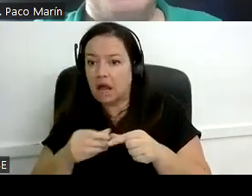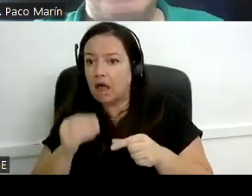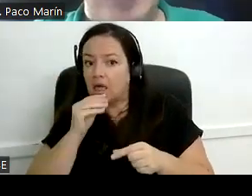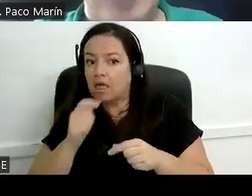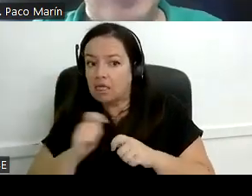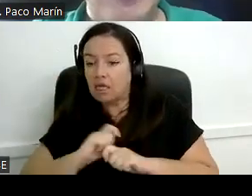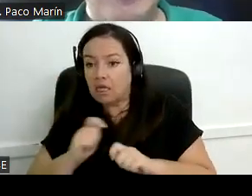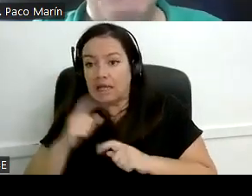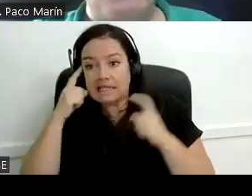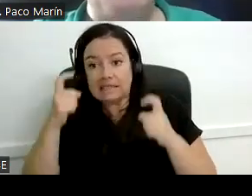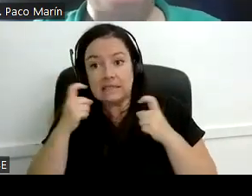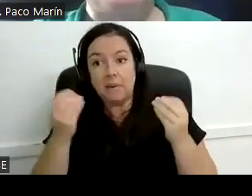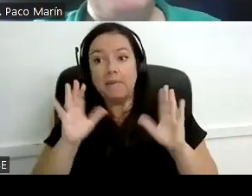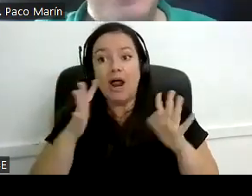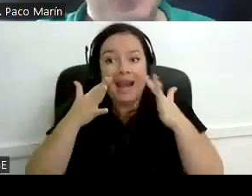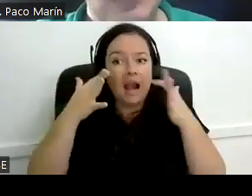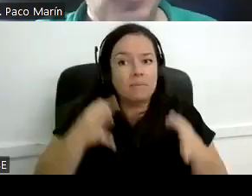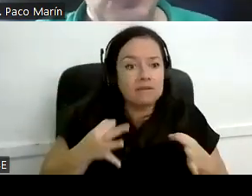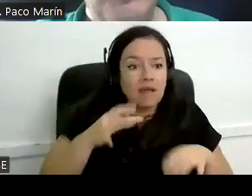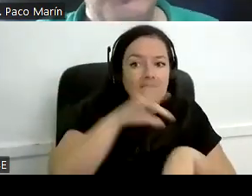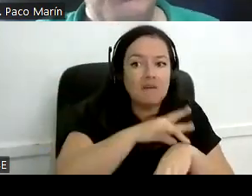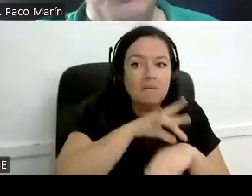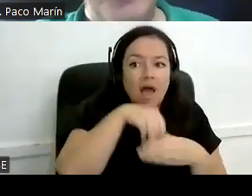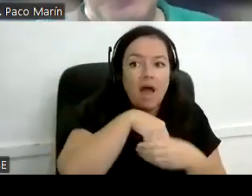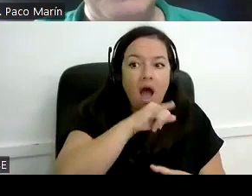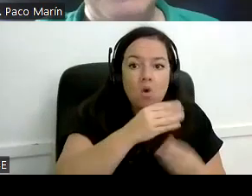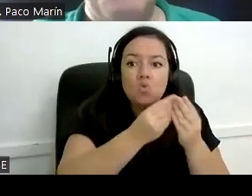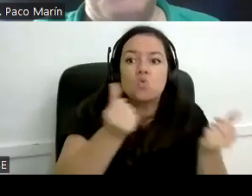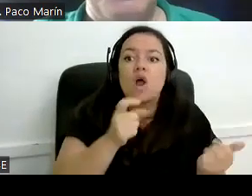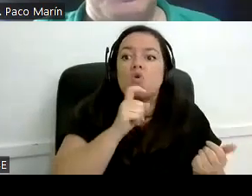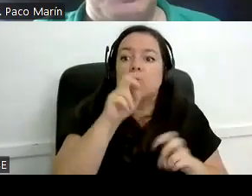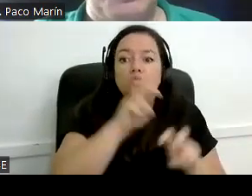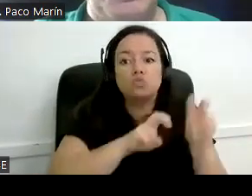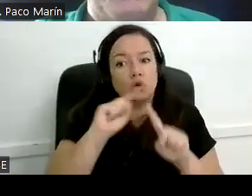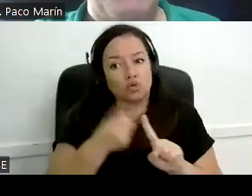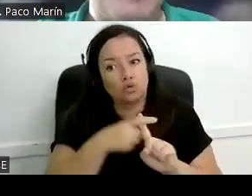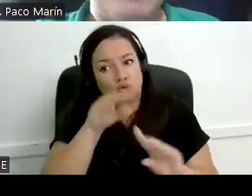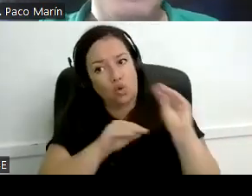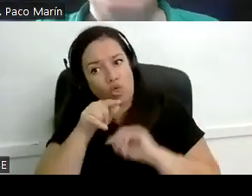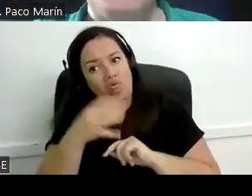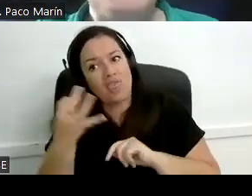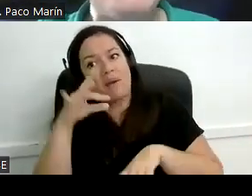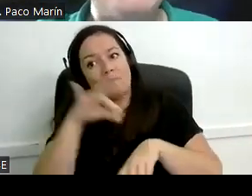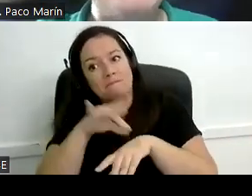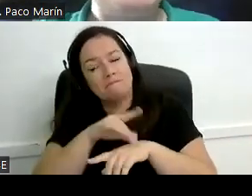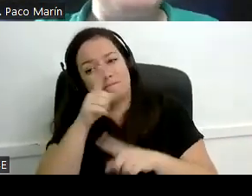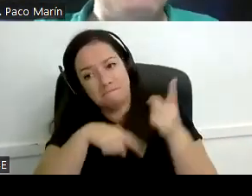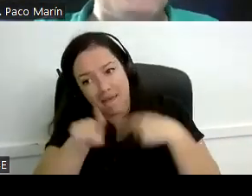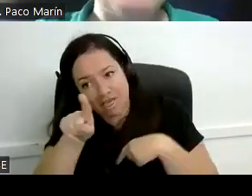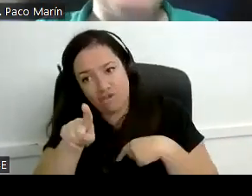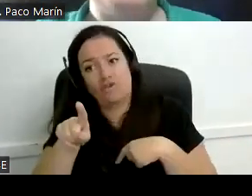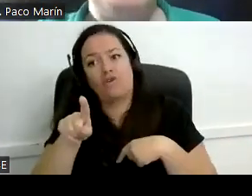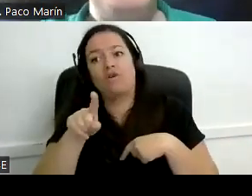causa que le genera la hipersomnia, no vamos a revertir el problema del todo, sino que vamos a poner una tirita,